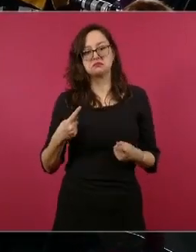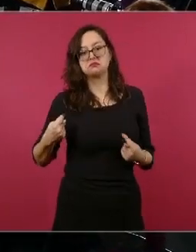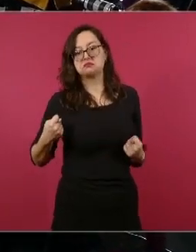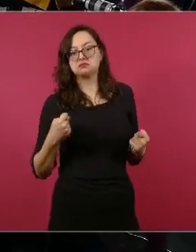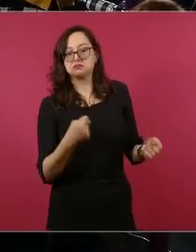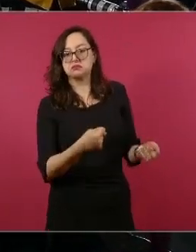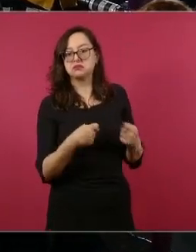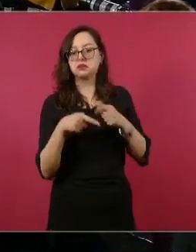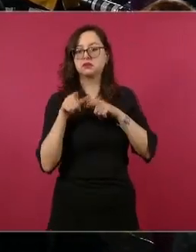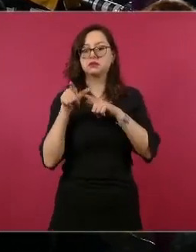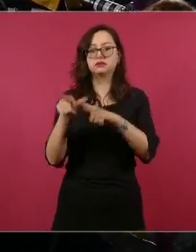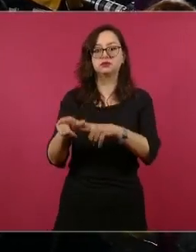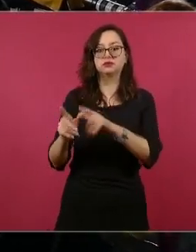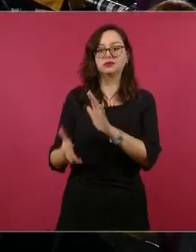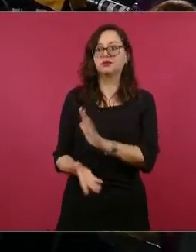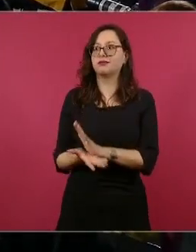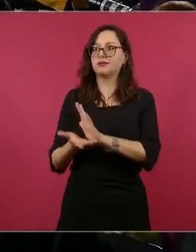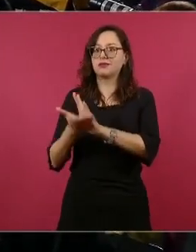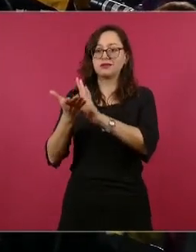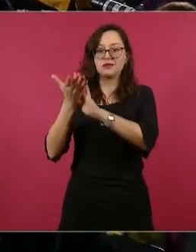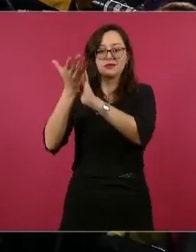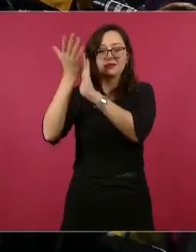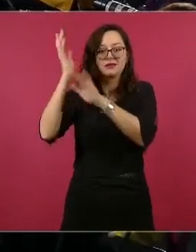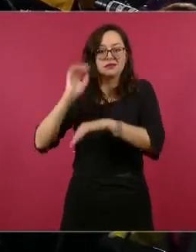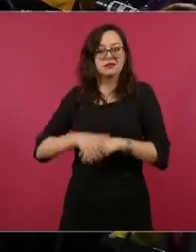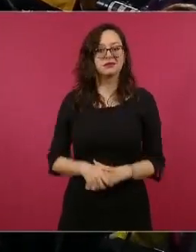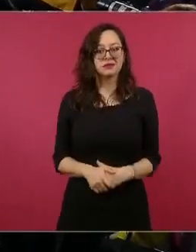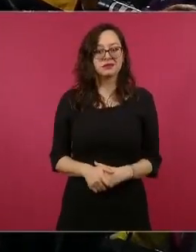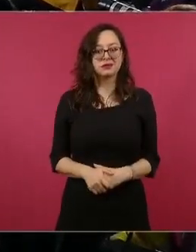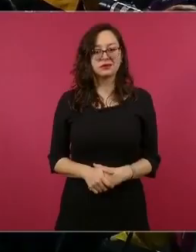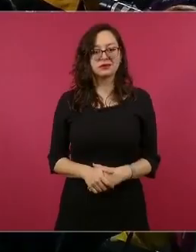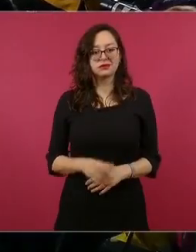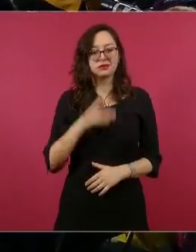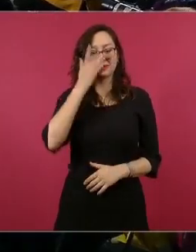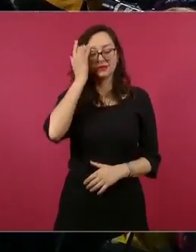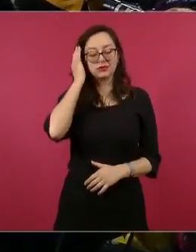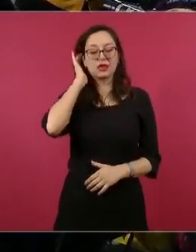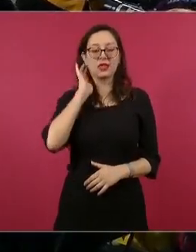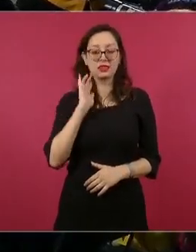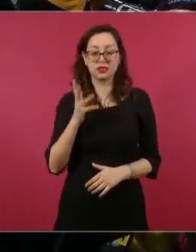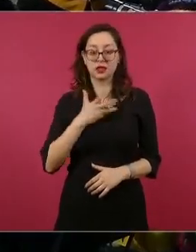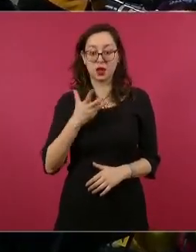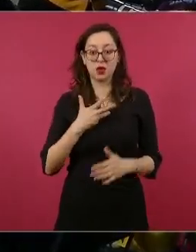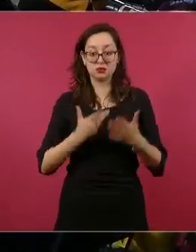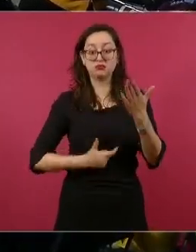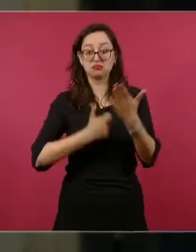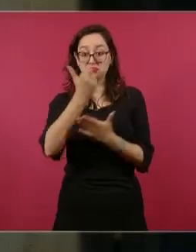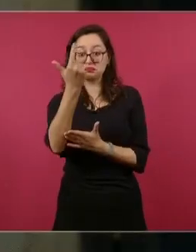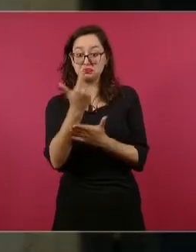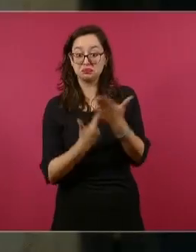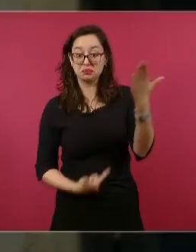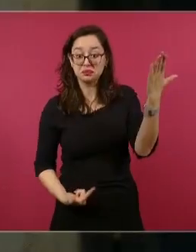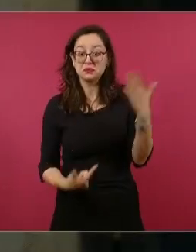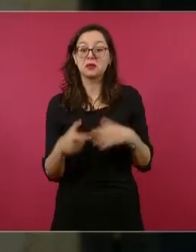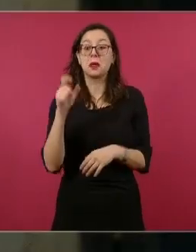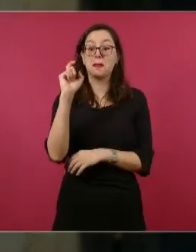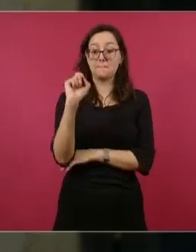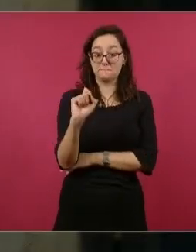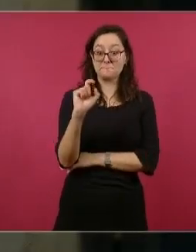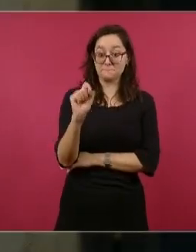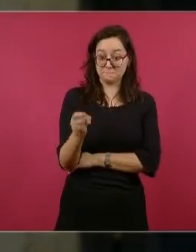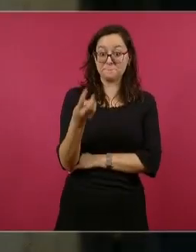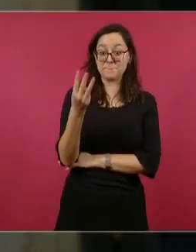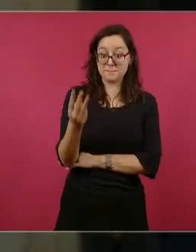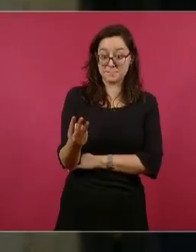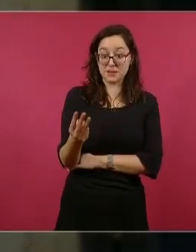es que muchos de los que siguieron construyendo, y aquí tengo una larga lista, que son 23, pero para,